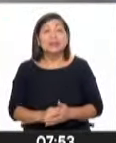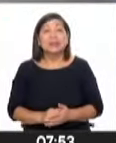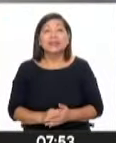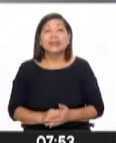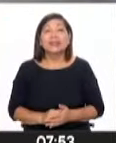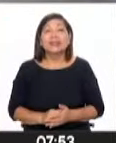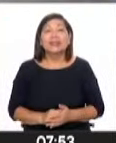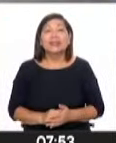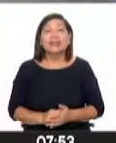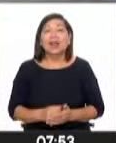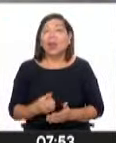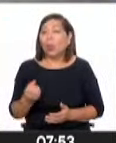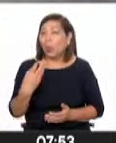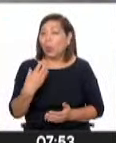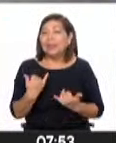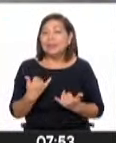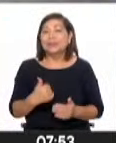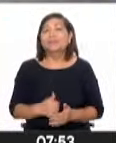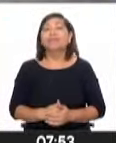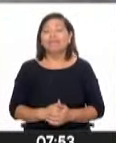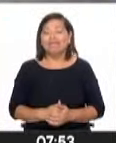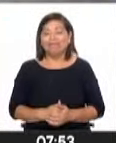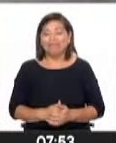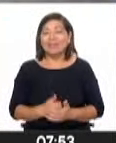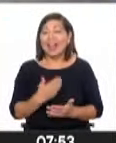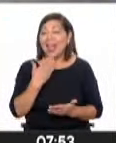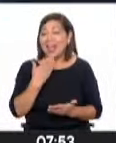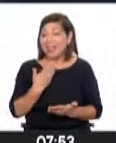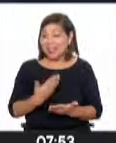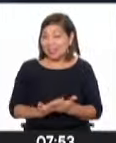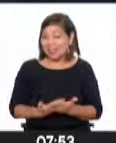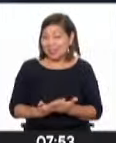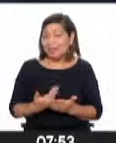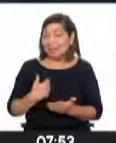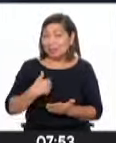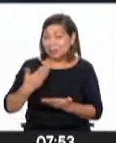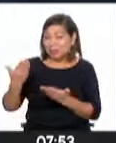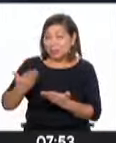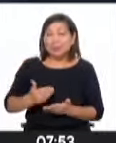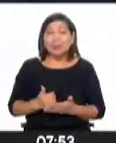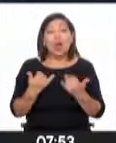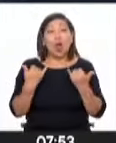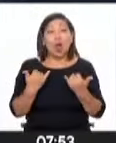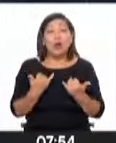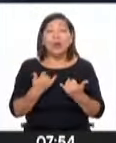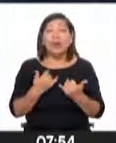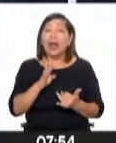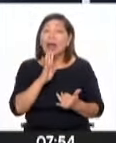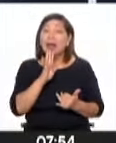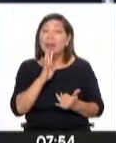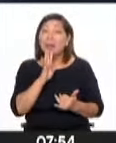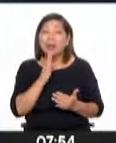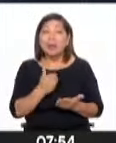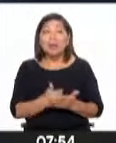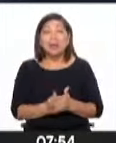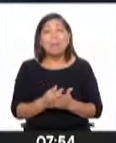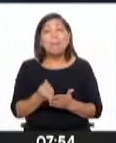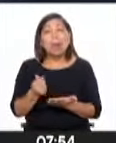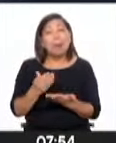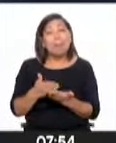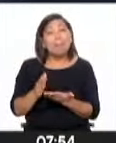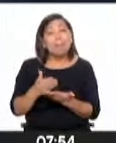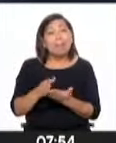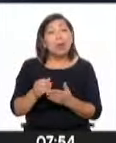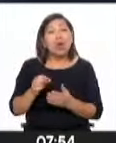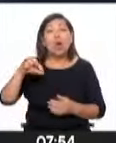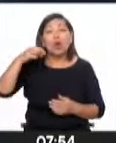Sí, buenos días, Jorge. ¿Cómo estás? ¿Qué tal, Jorge? ¿Cómo estás? Buen día. Gracias por la invitación otra vez. Bueno, hoy hablaremos, como decía Jennifer, de los créditos, los famosos créditos